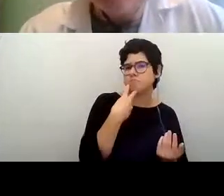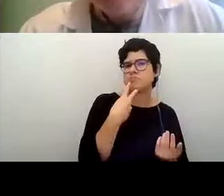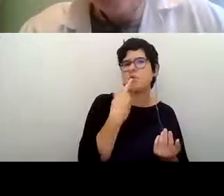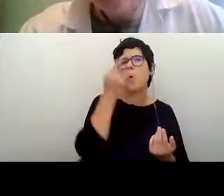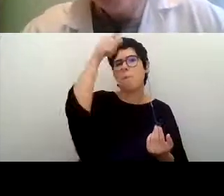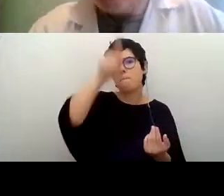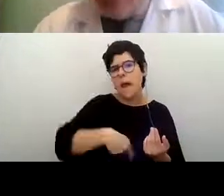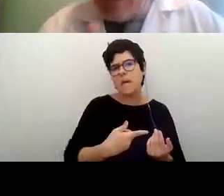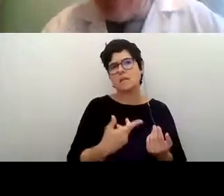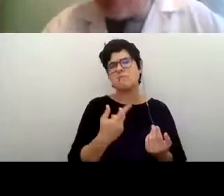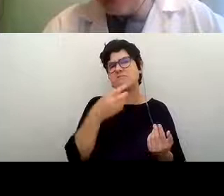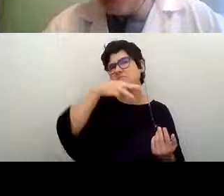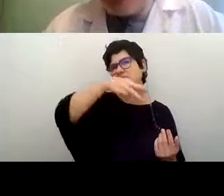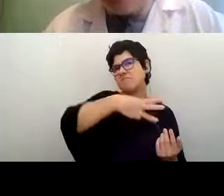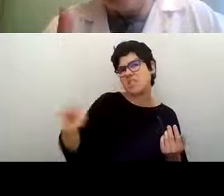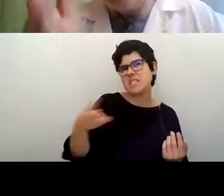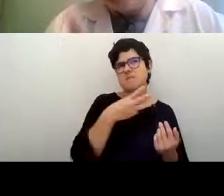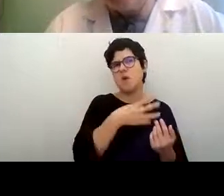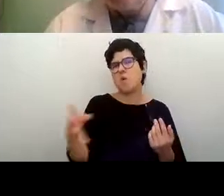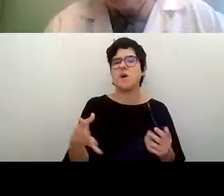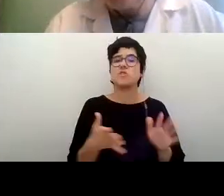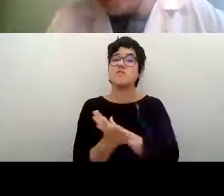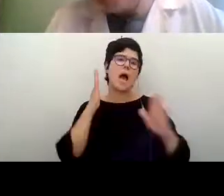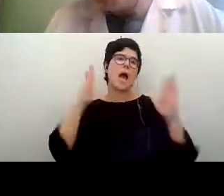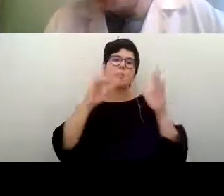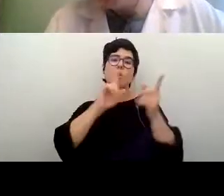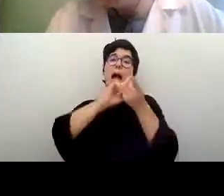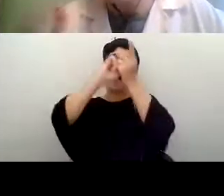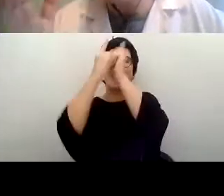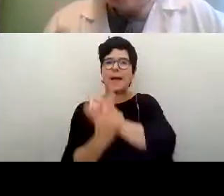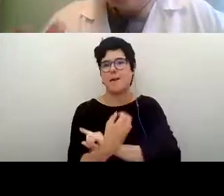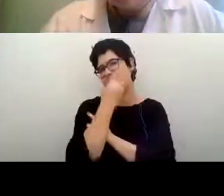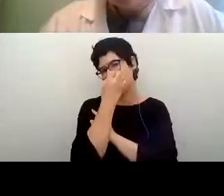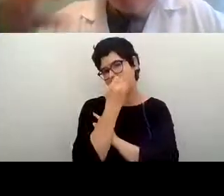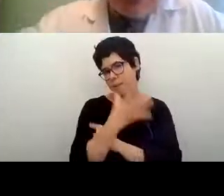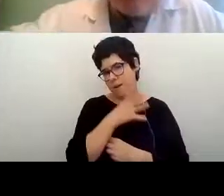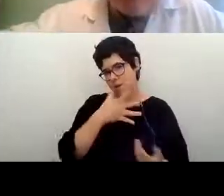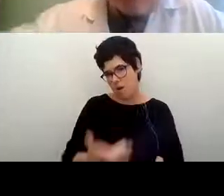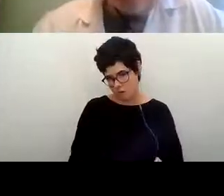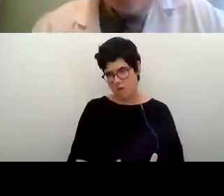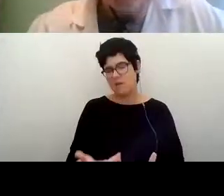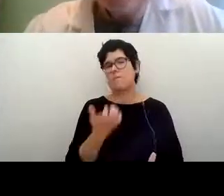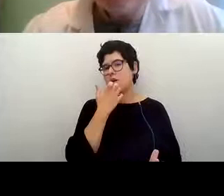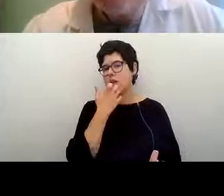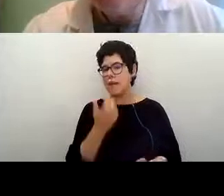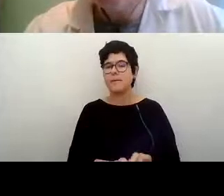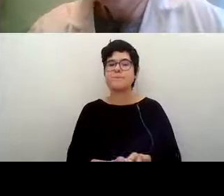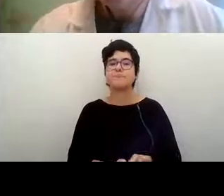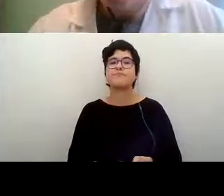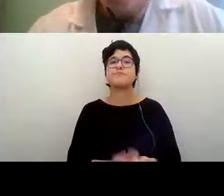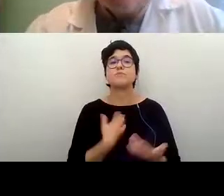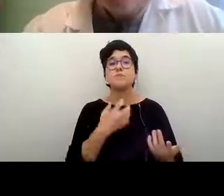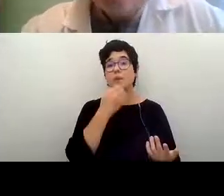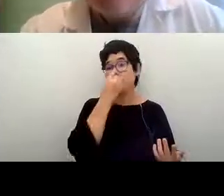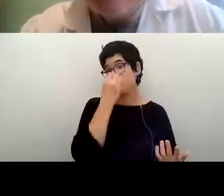semanas, por ejemplo, en épocas de cambio, es decir, para la astenia primaveral y ya lo veremos en su momento, si Dios quiere,